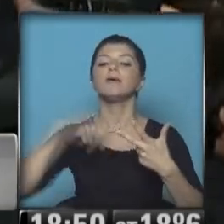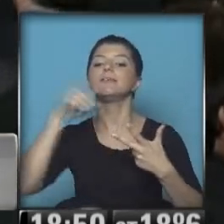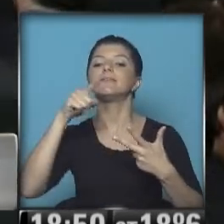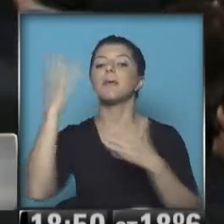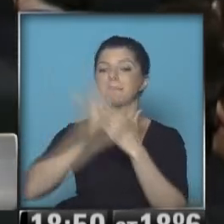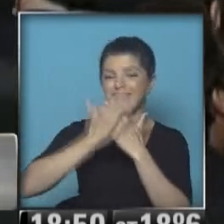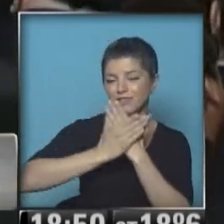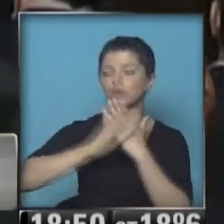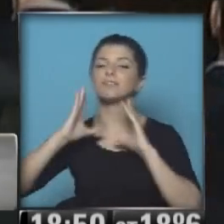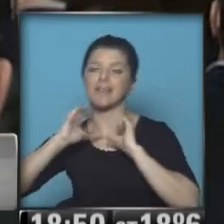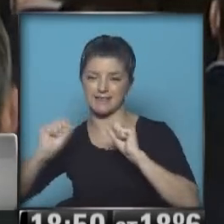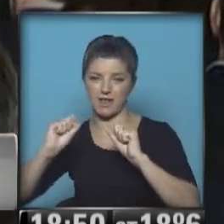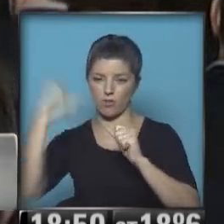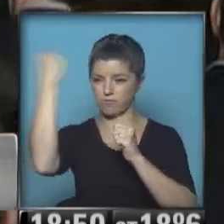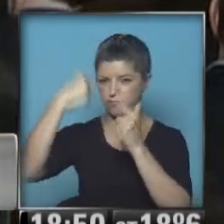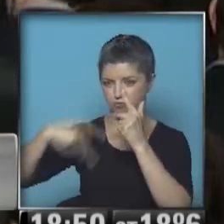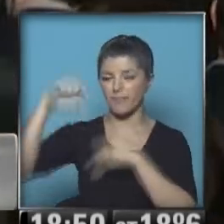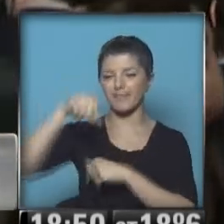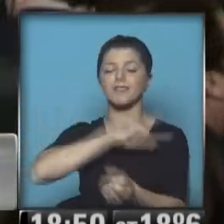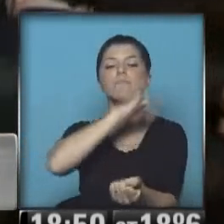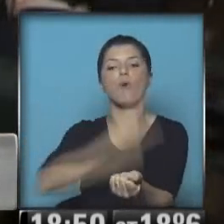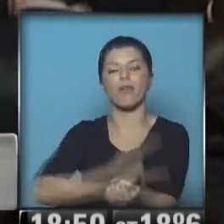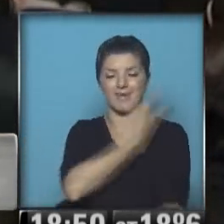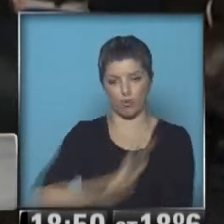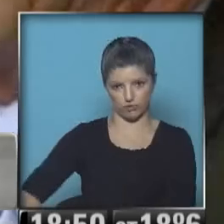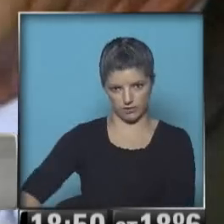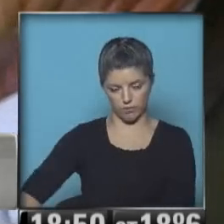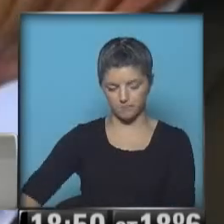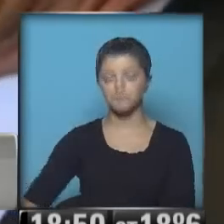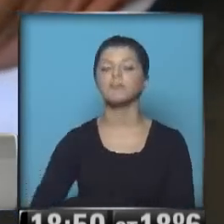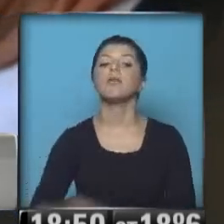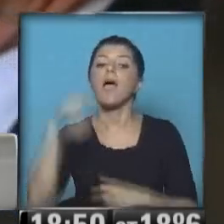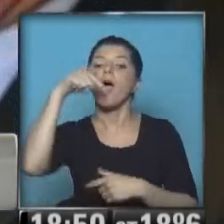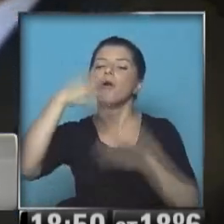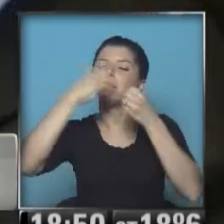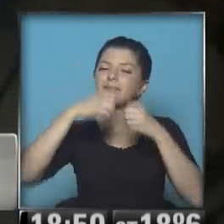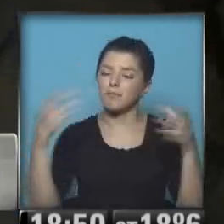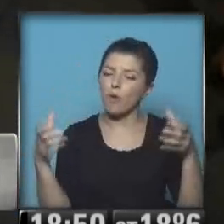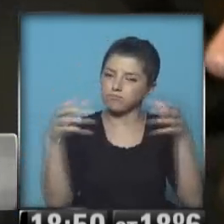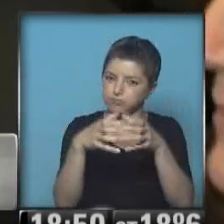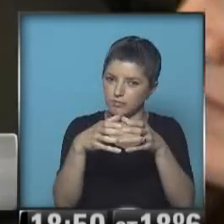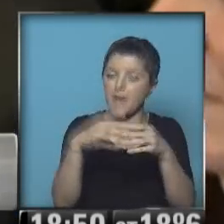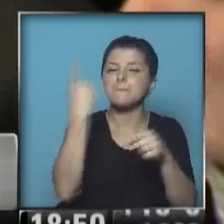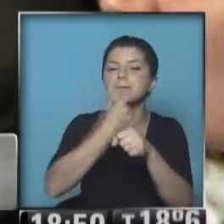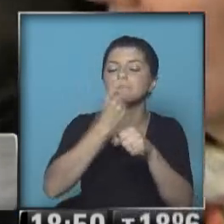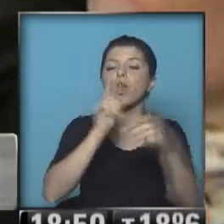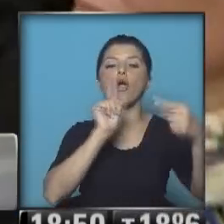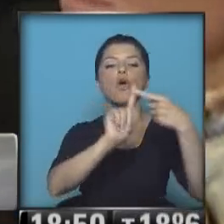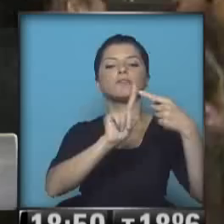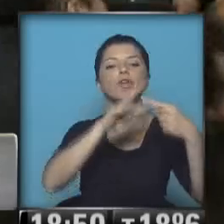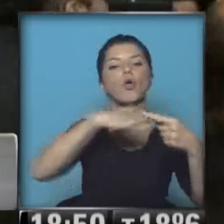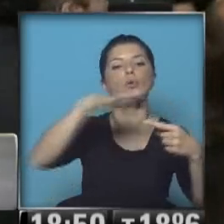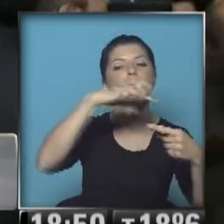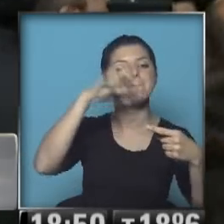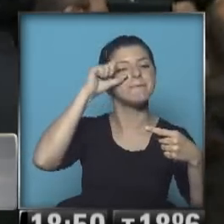ministros y secretarios del Poder Ejecutivo Nacional. Vamos a comenzar este encuentro tomando contacto en primer lugar con la localidad de